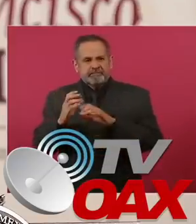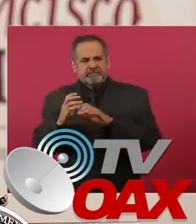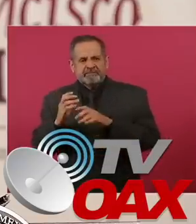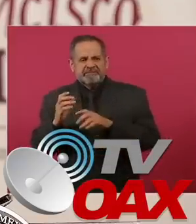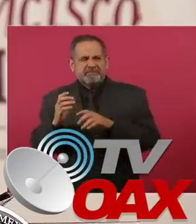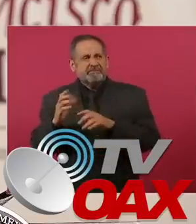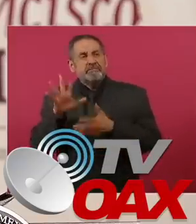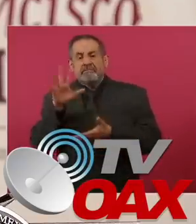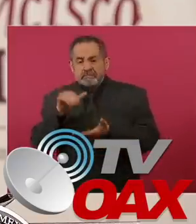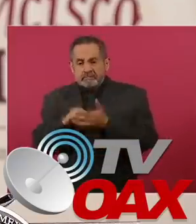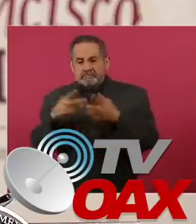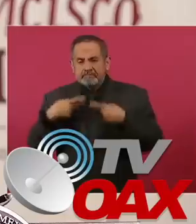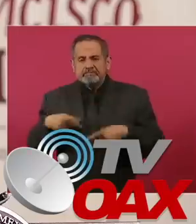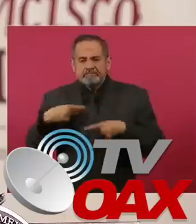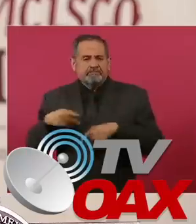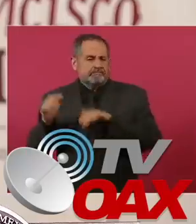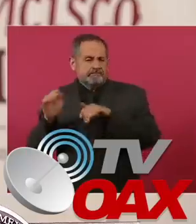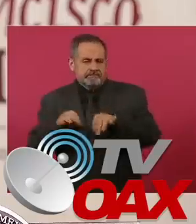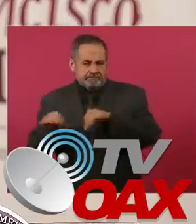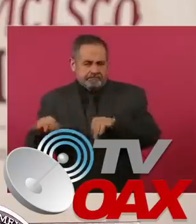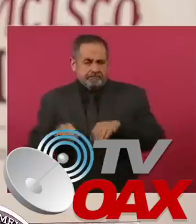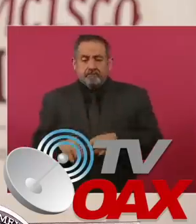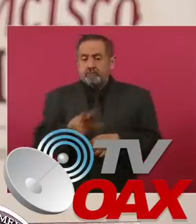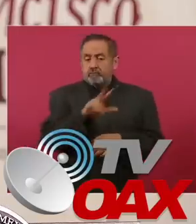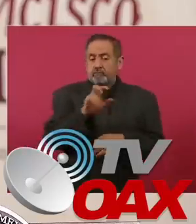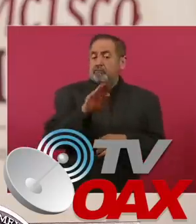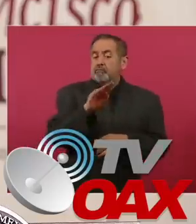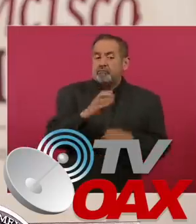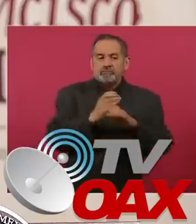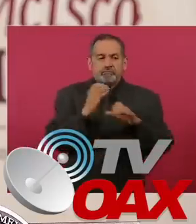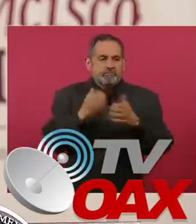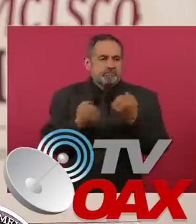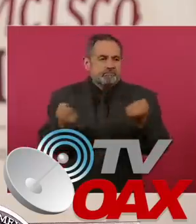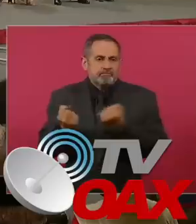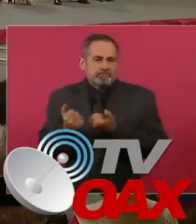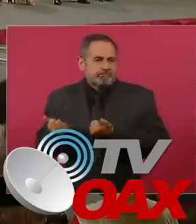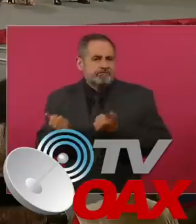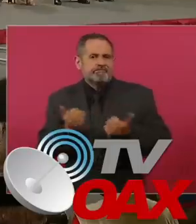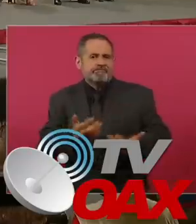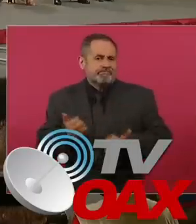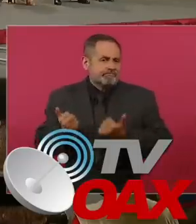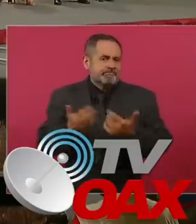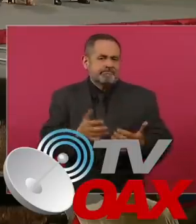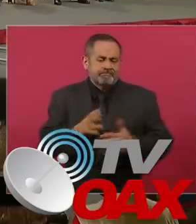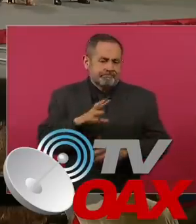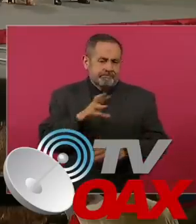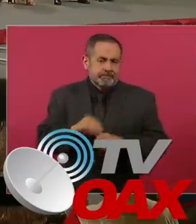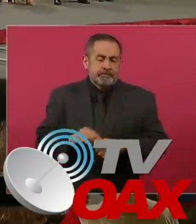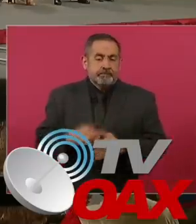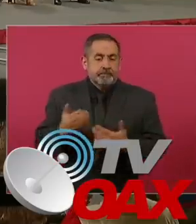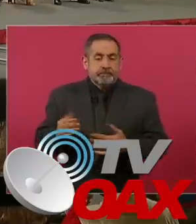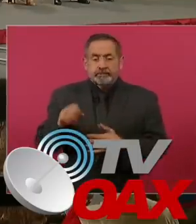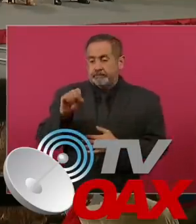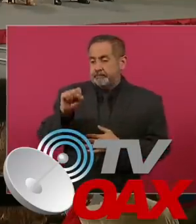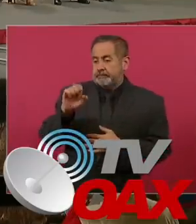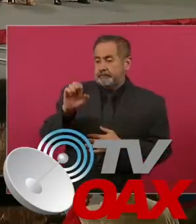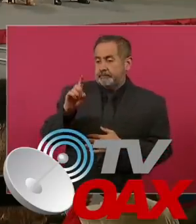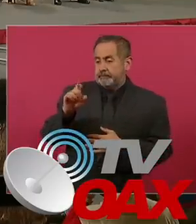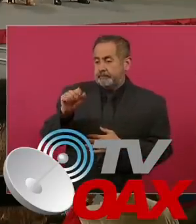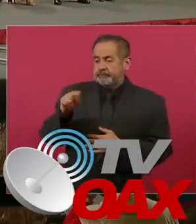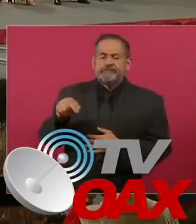más de 5,000 trabajadores directos. De esta manera, la SEDENA mantiene su compromiso